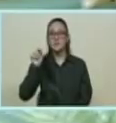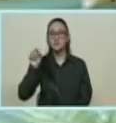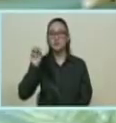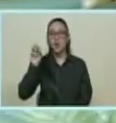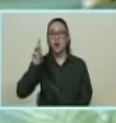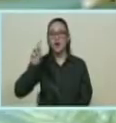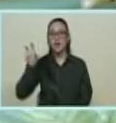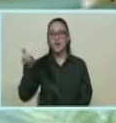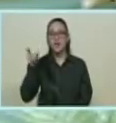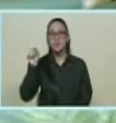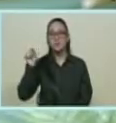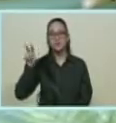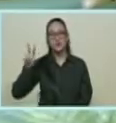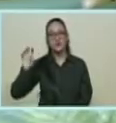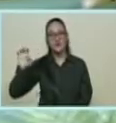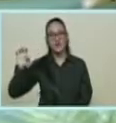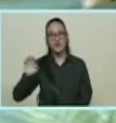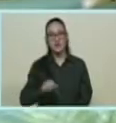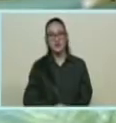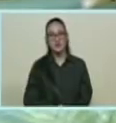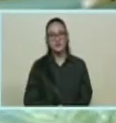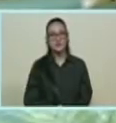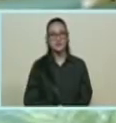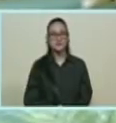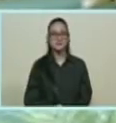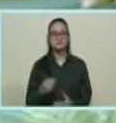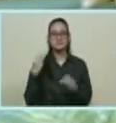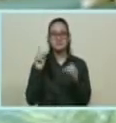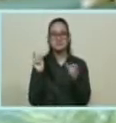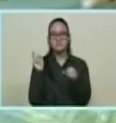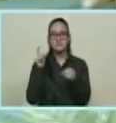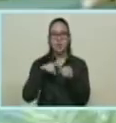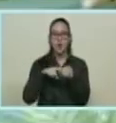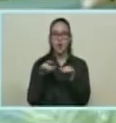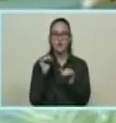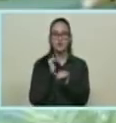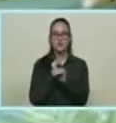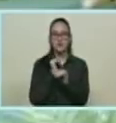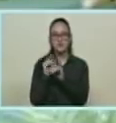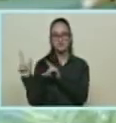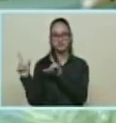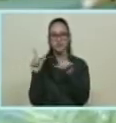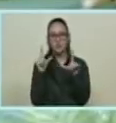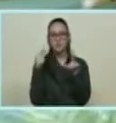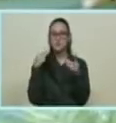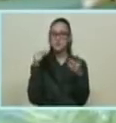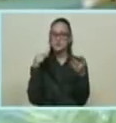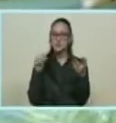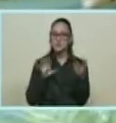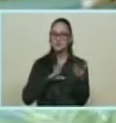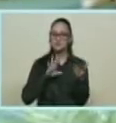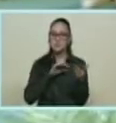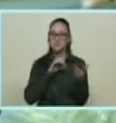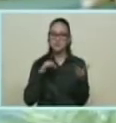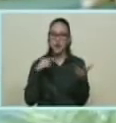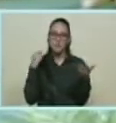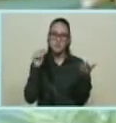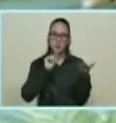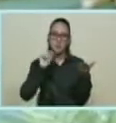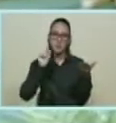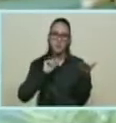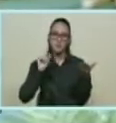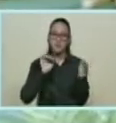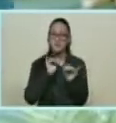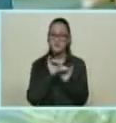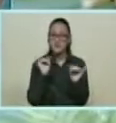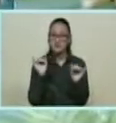www.patria.org.ve. Ahí ustedes van a ingresar, van a poner sus datos correctos e inmediatamente